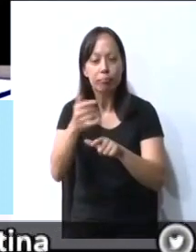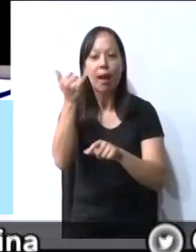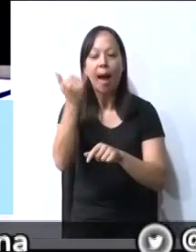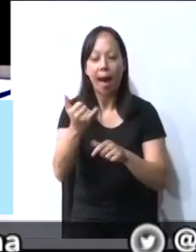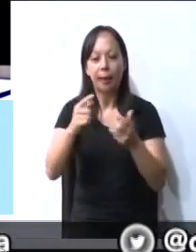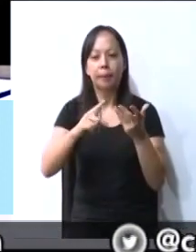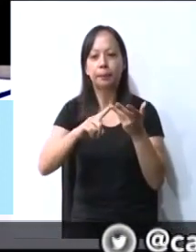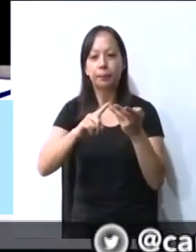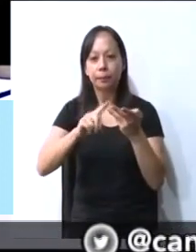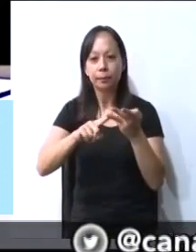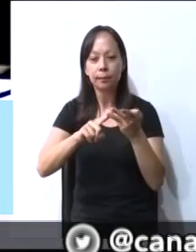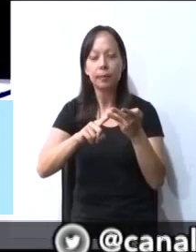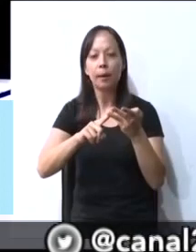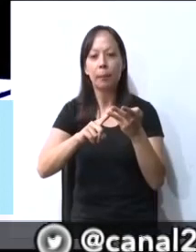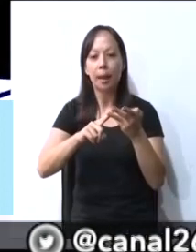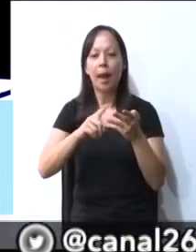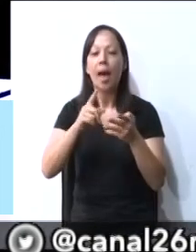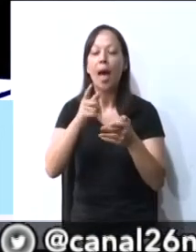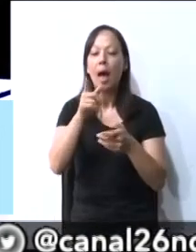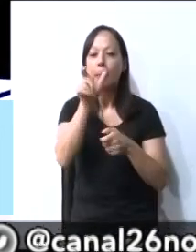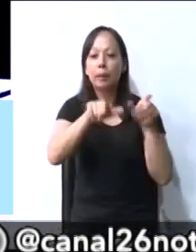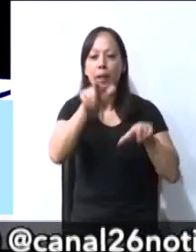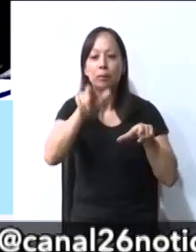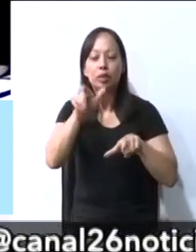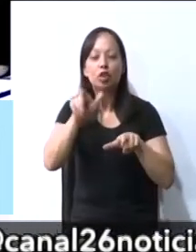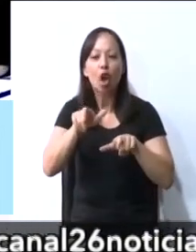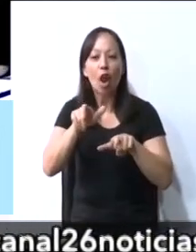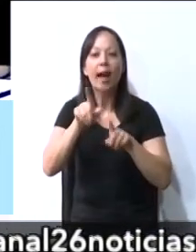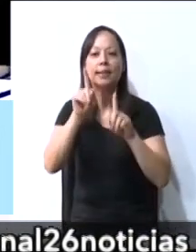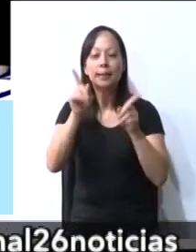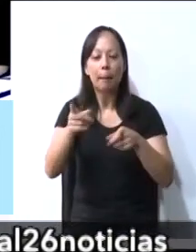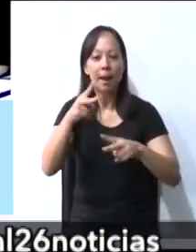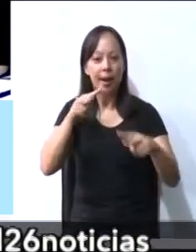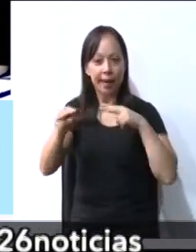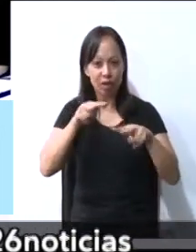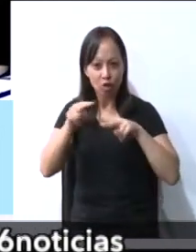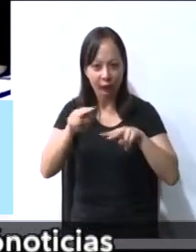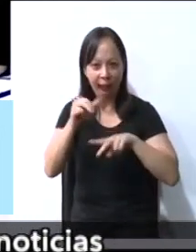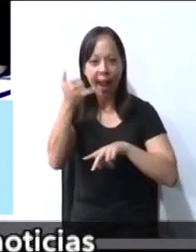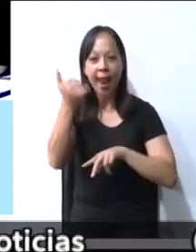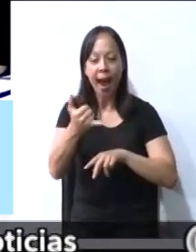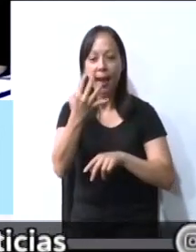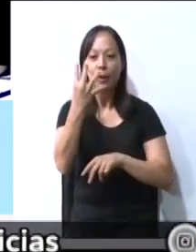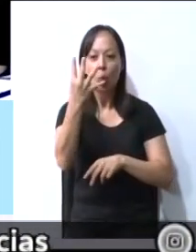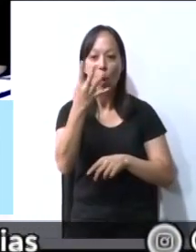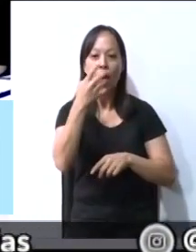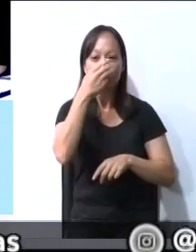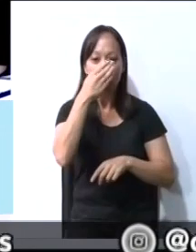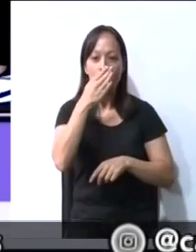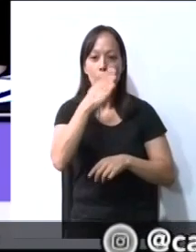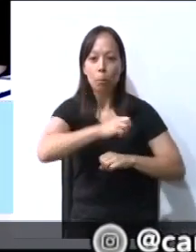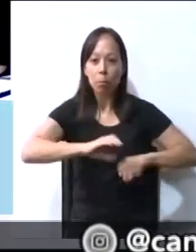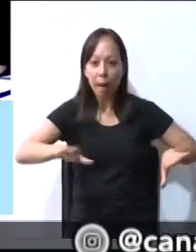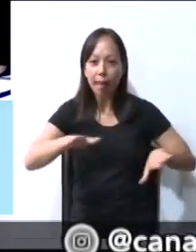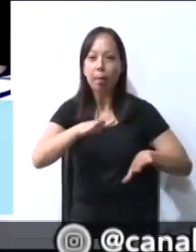Banco Ciudad, dimos créditos de apoyo y también pusimos en valor los mercados, abrimos 4 patios gastronómicos.